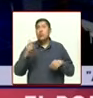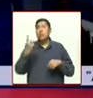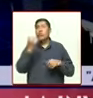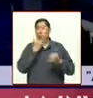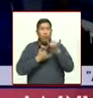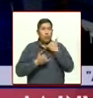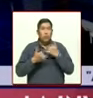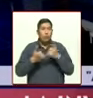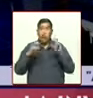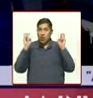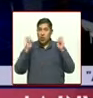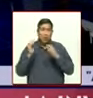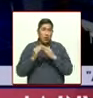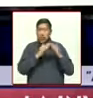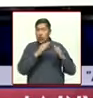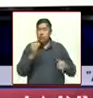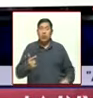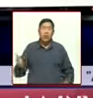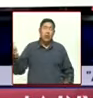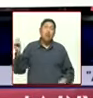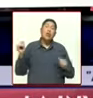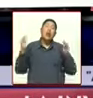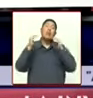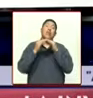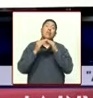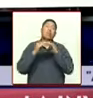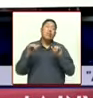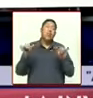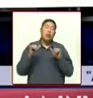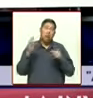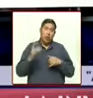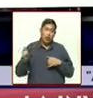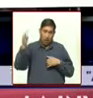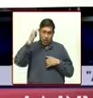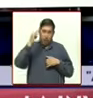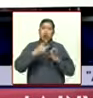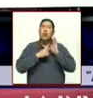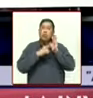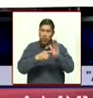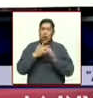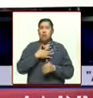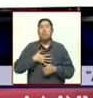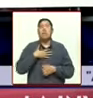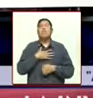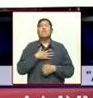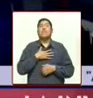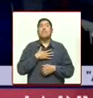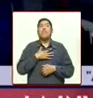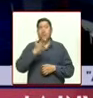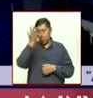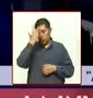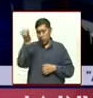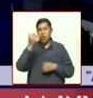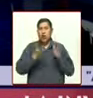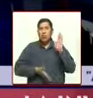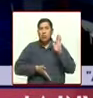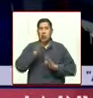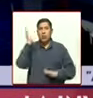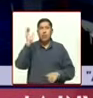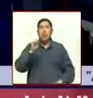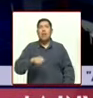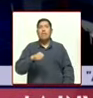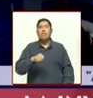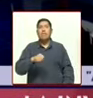solamente se encierra en la ciudad de La Paz, tampoco en la ciudad del Alto. Le voy a mostrar imágenes a continuación, porque nos hemos ido,